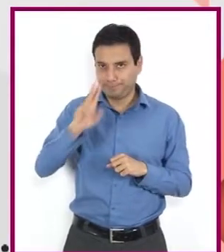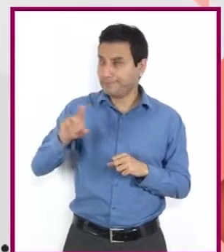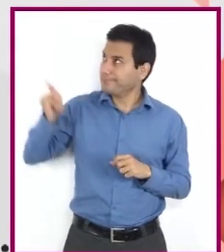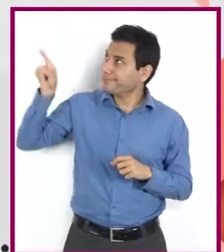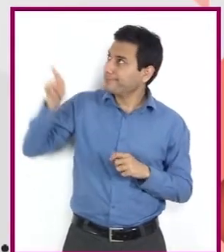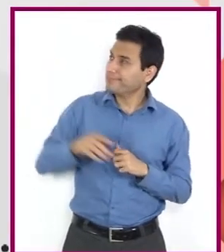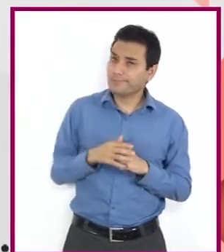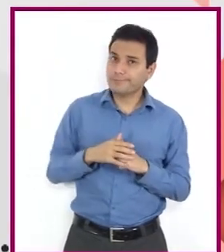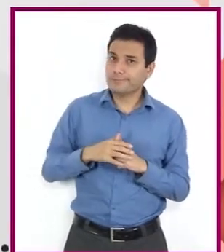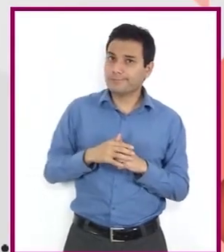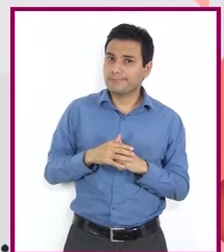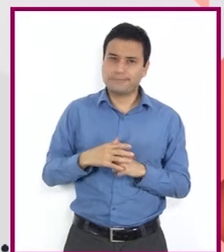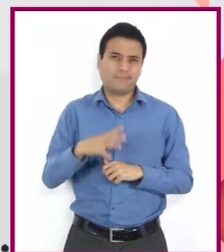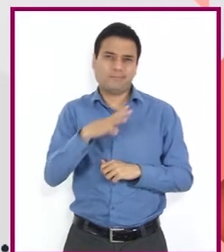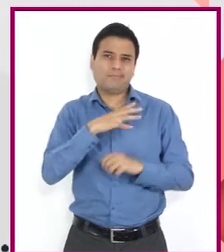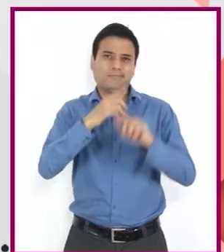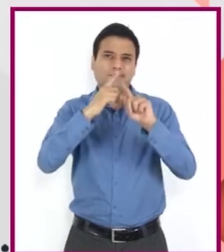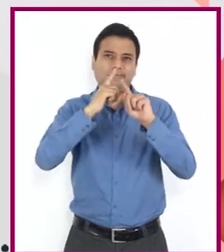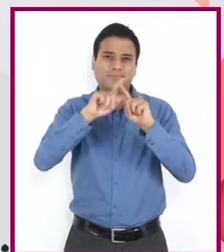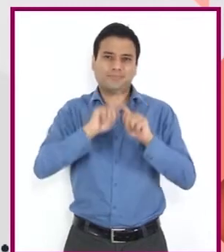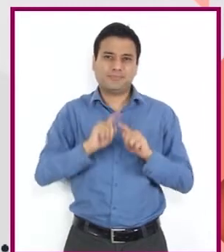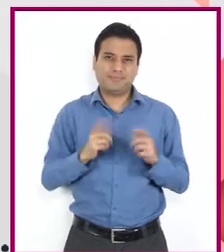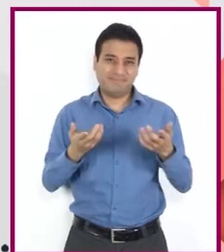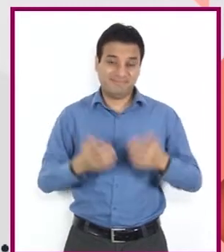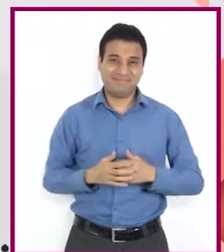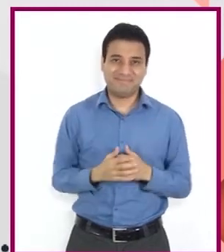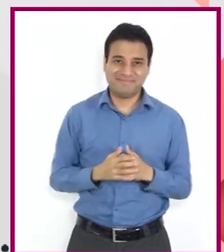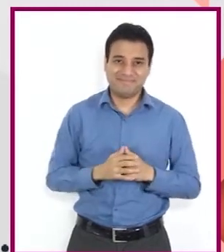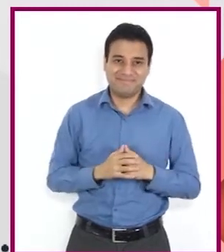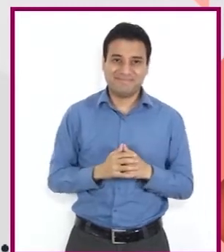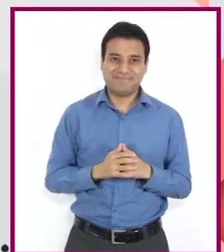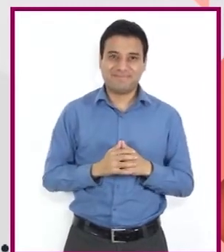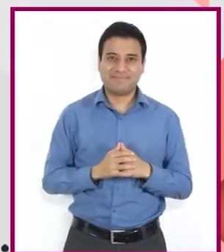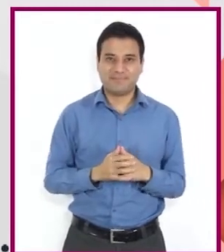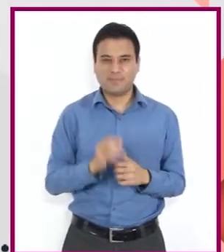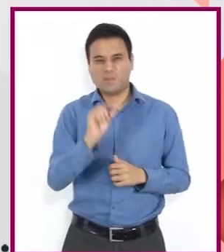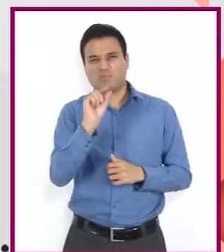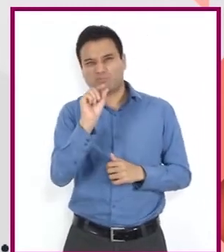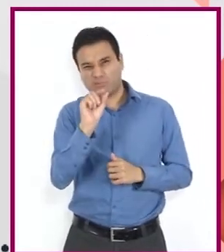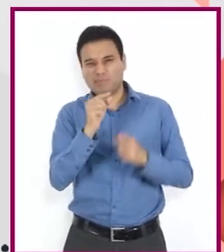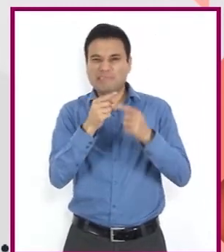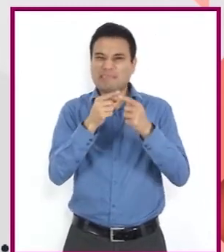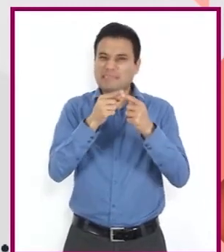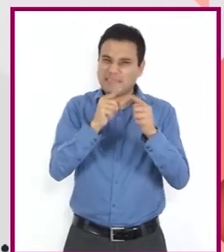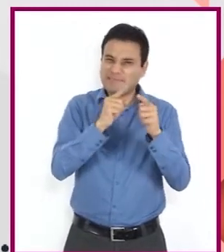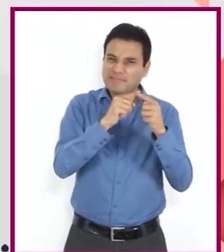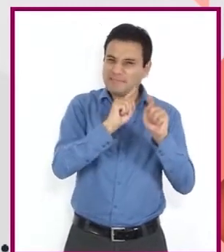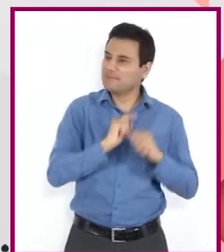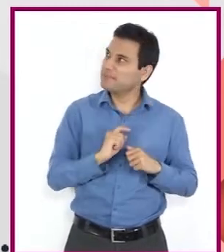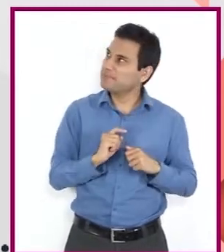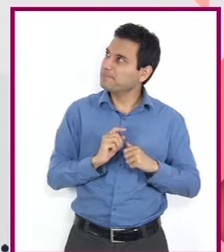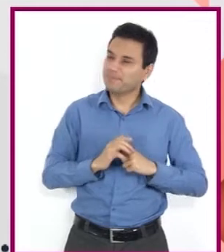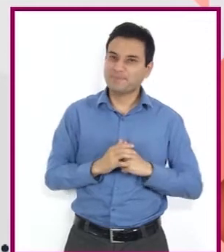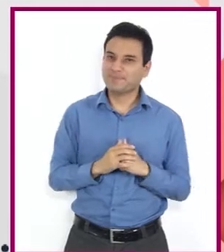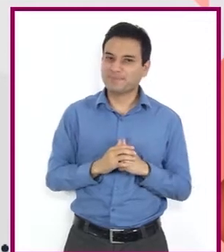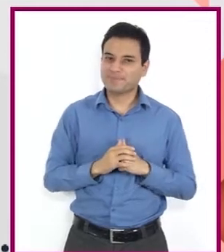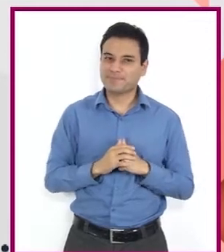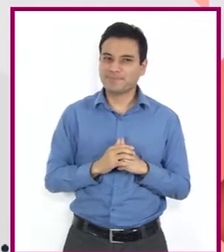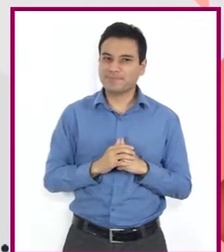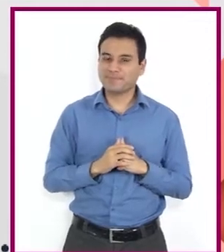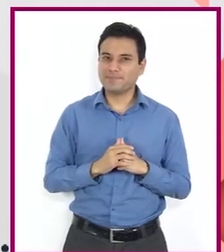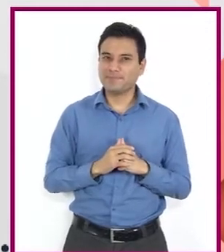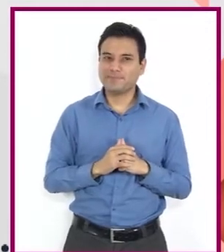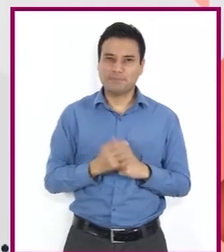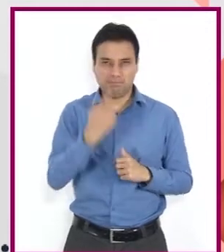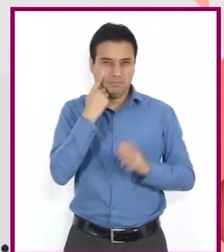Aquí podemos observar las clásicas formas con leves variaciones de globos o bocadillos. En el diálogo o